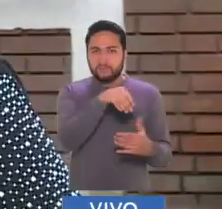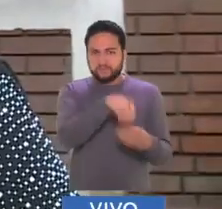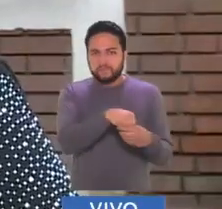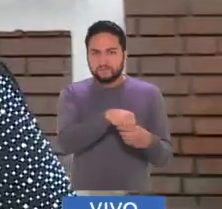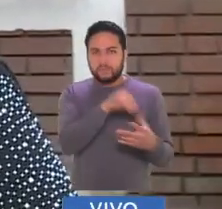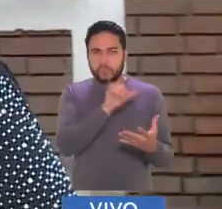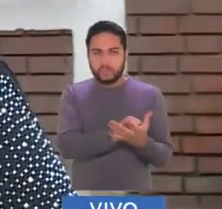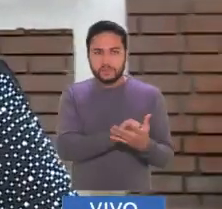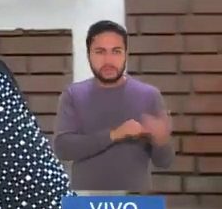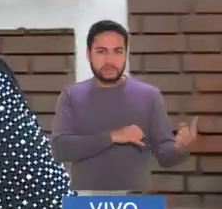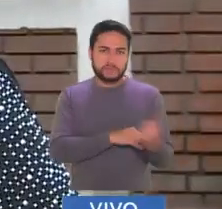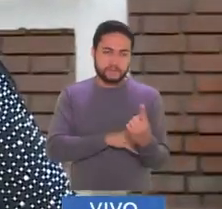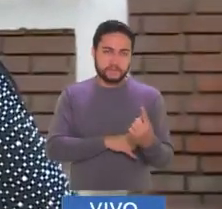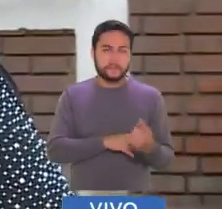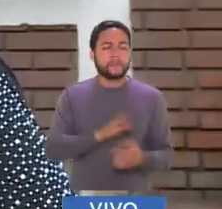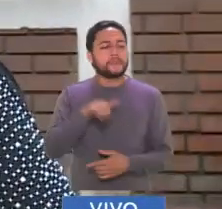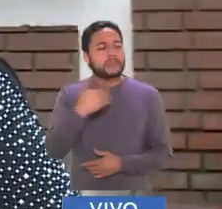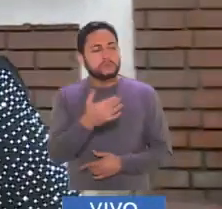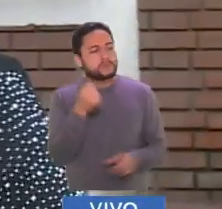Entonces, ¿cómo te pega él?